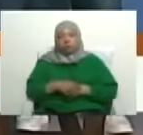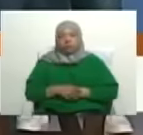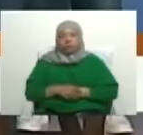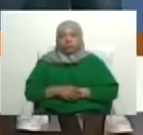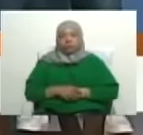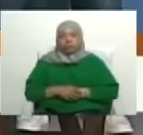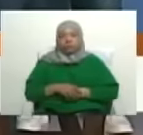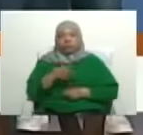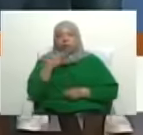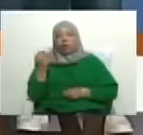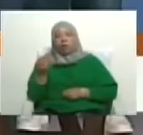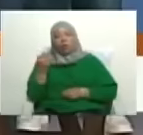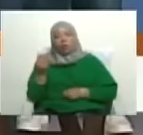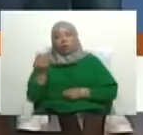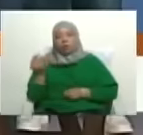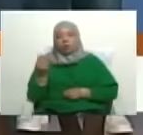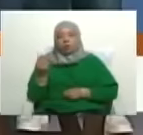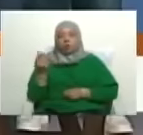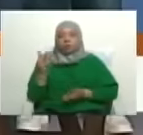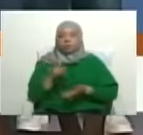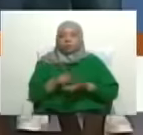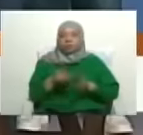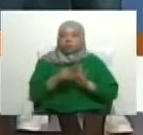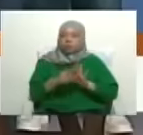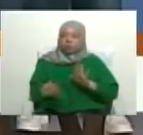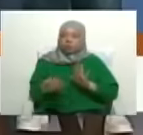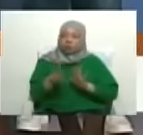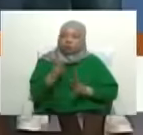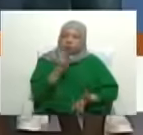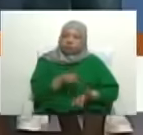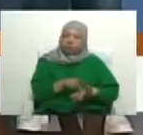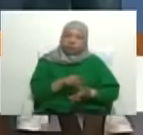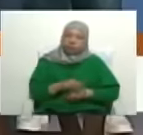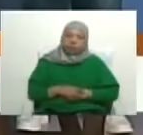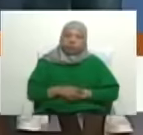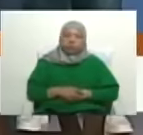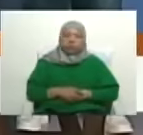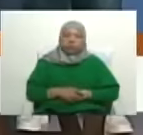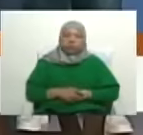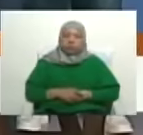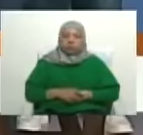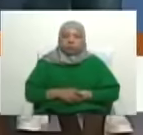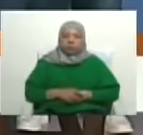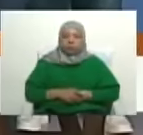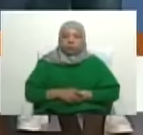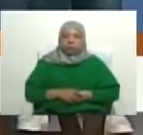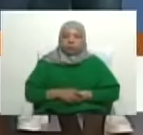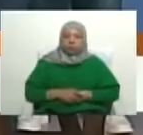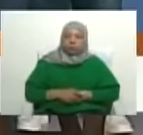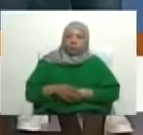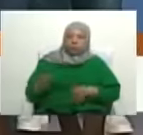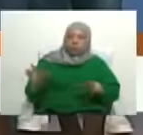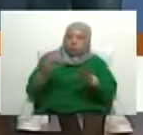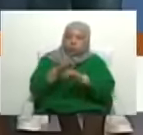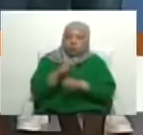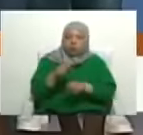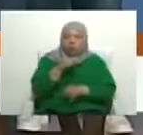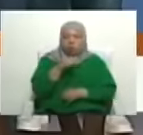Si una joven, porque le da la gana y porque tiene derecho a ello, sale a un sitio nocturno y